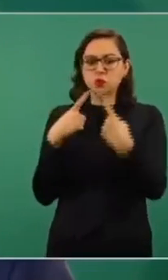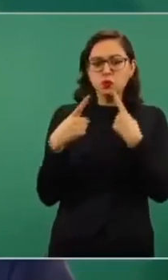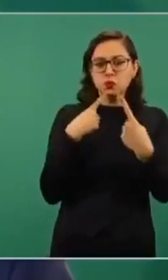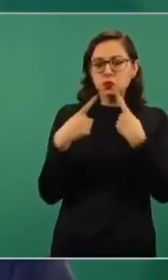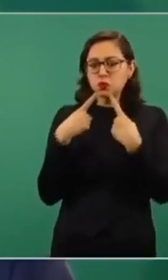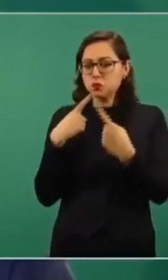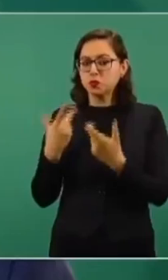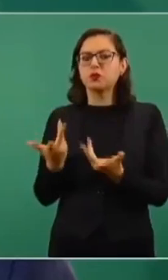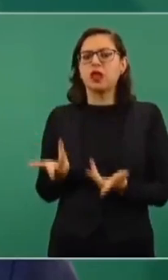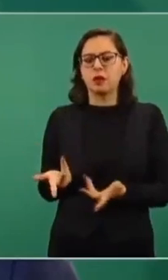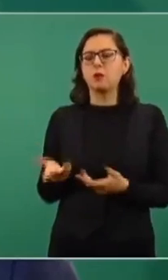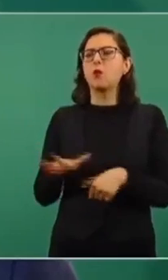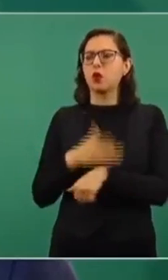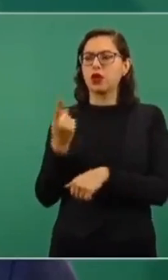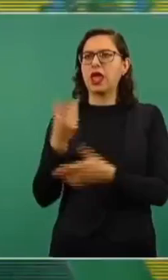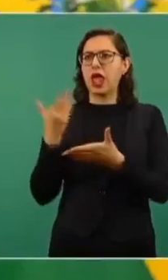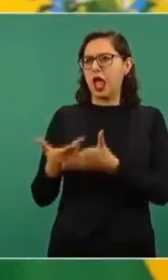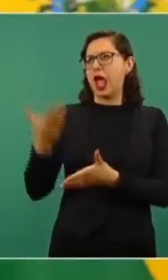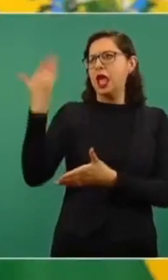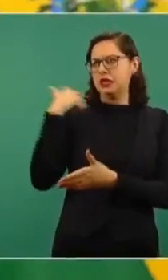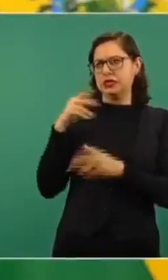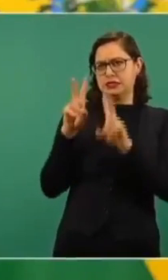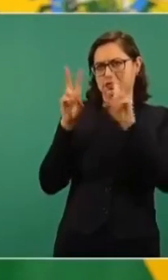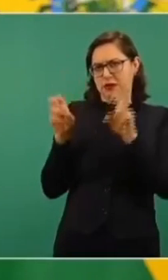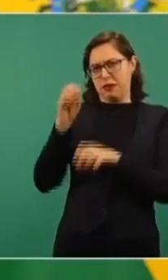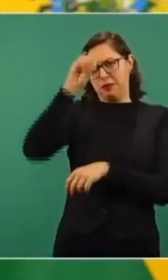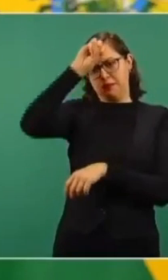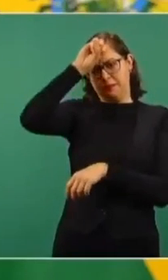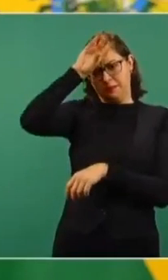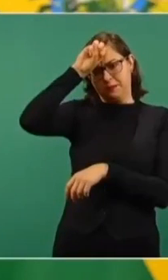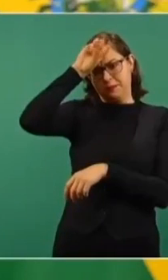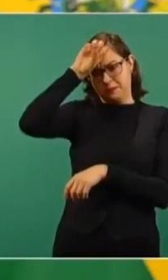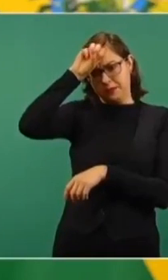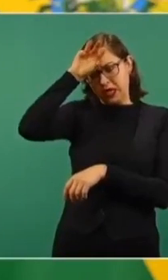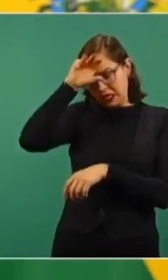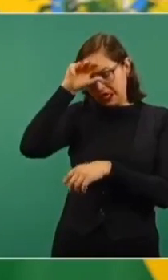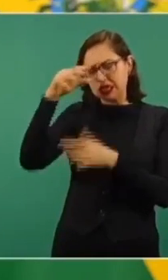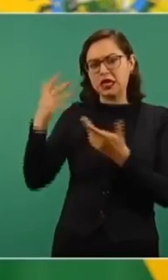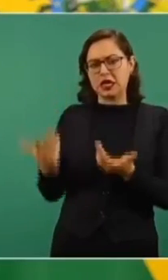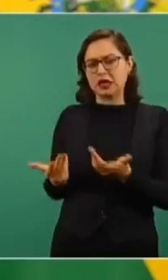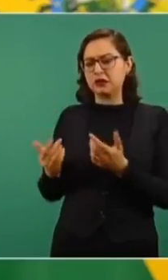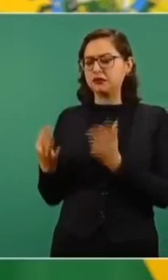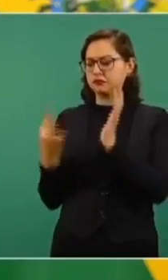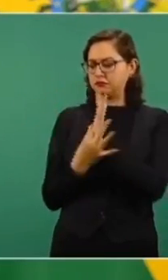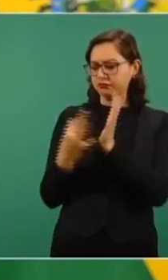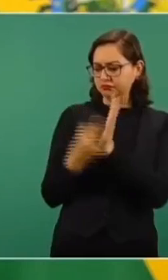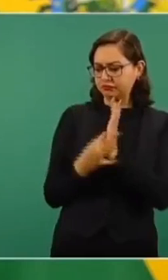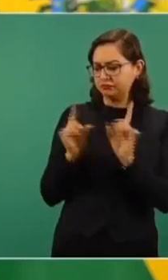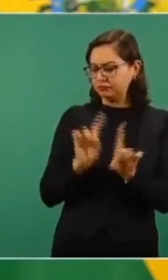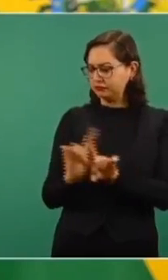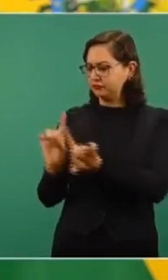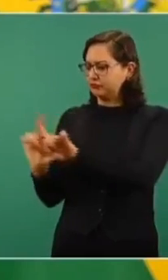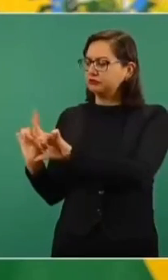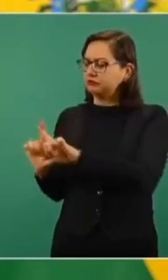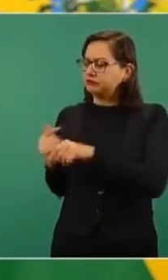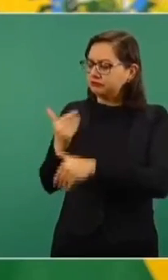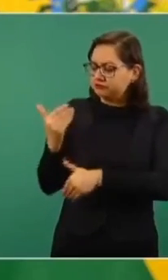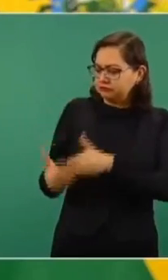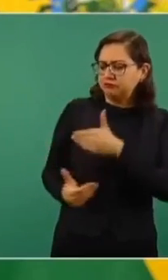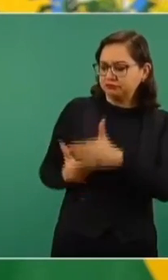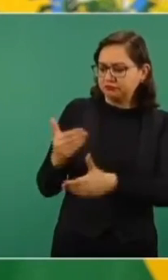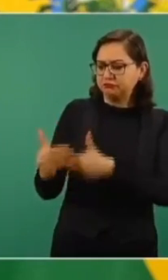en la minería. Nosotros estábamos ya en la separación del cloruro de potasio, el carbonato de litio, ya lo estábamos